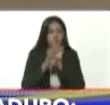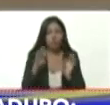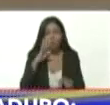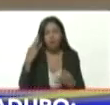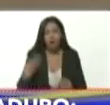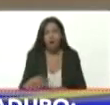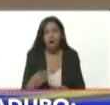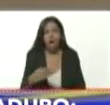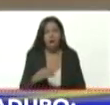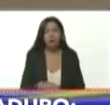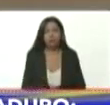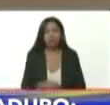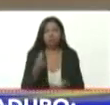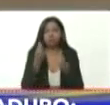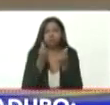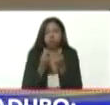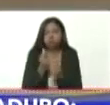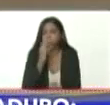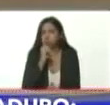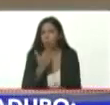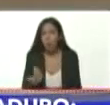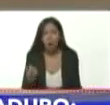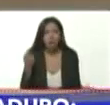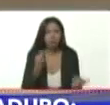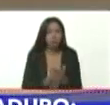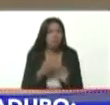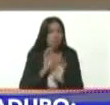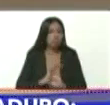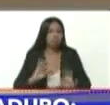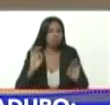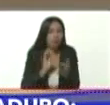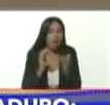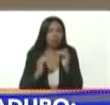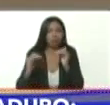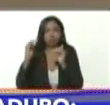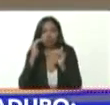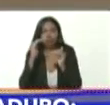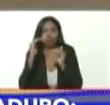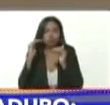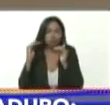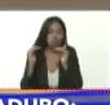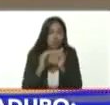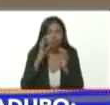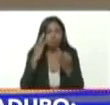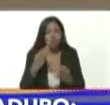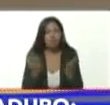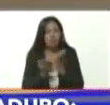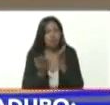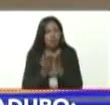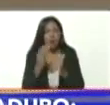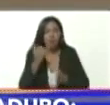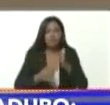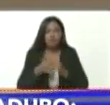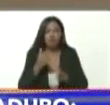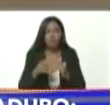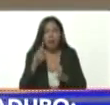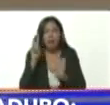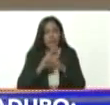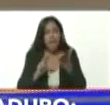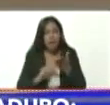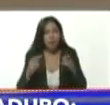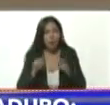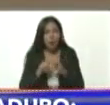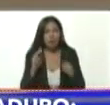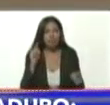¿ah? Sin presupuesto, con un nivel de escolaridad. Yo leí un informe de derechos humanos que no llega